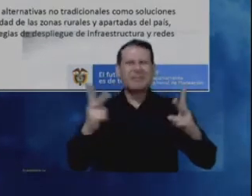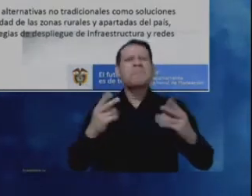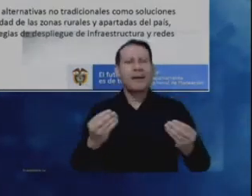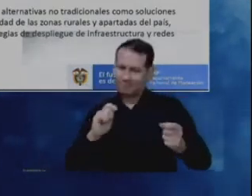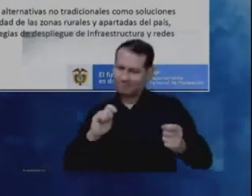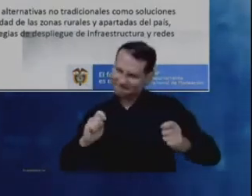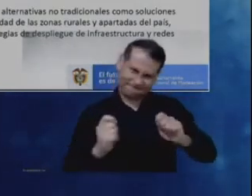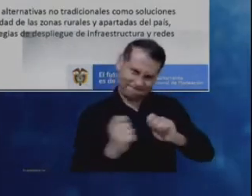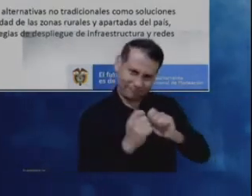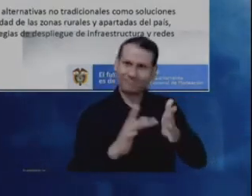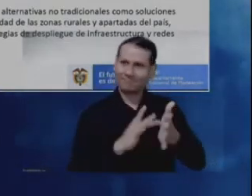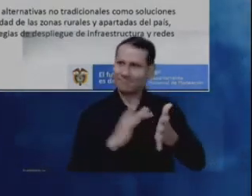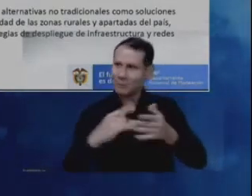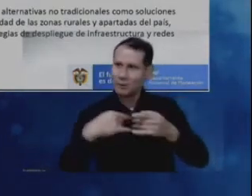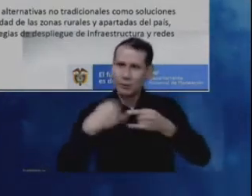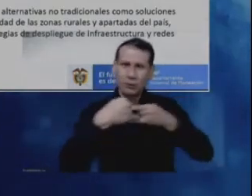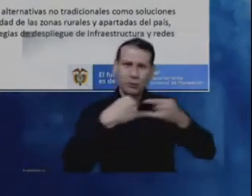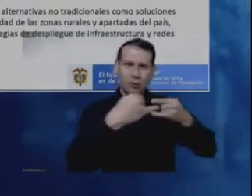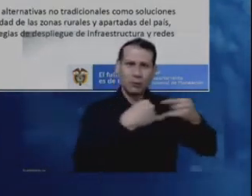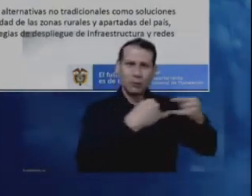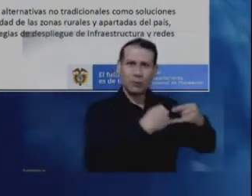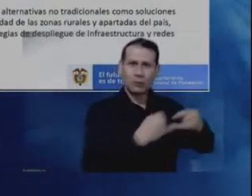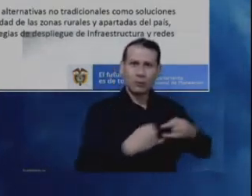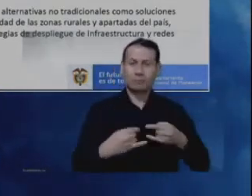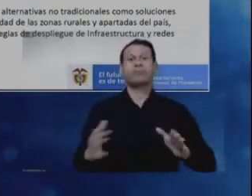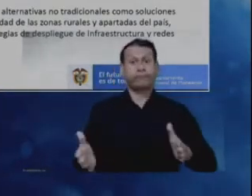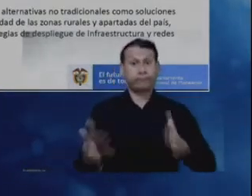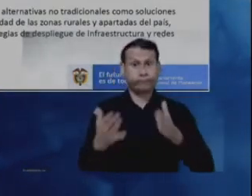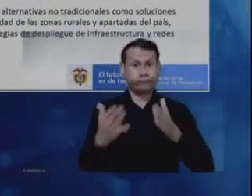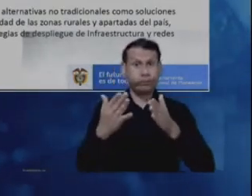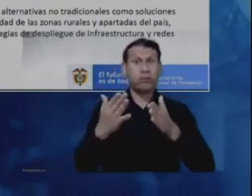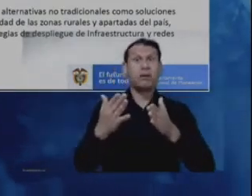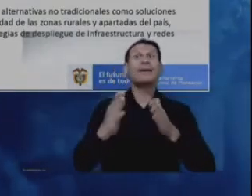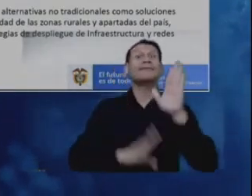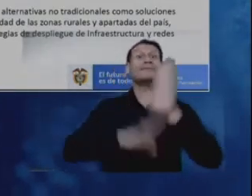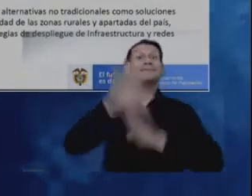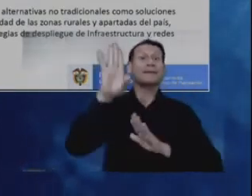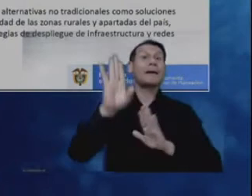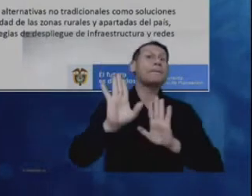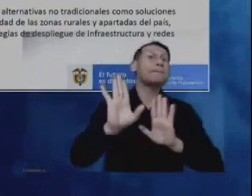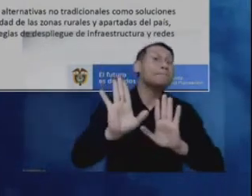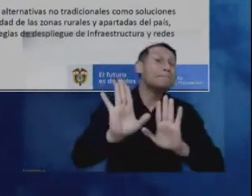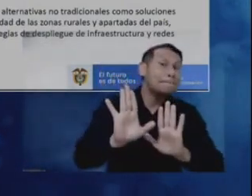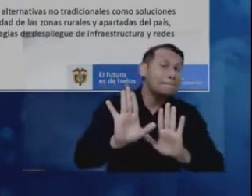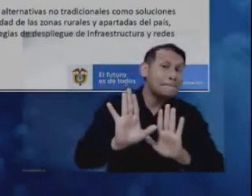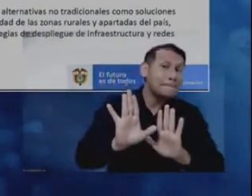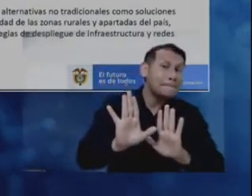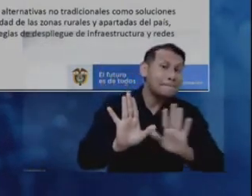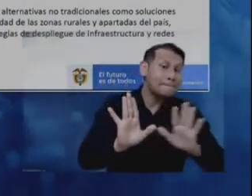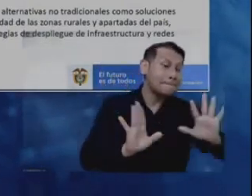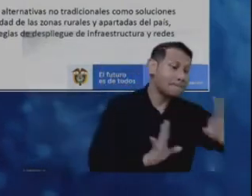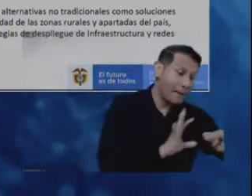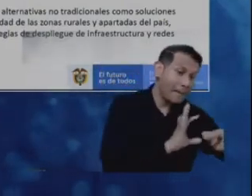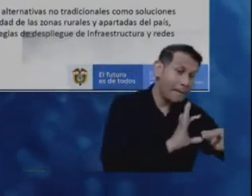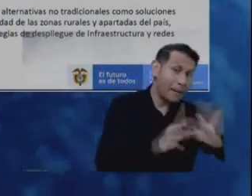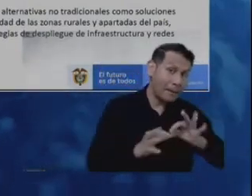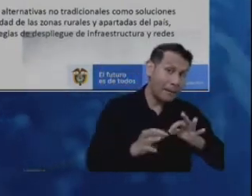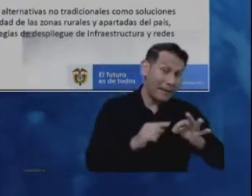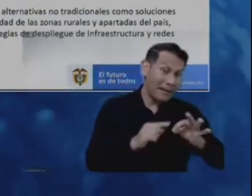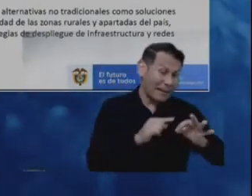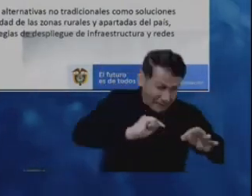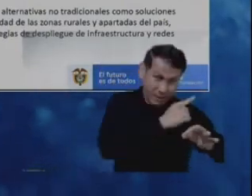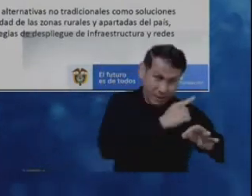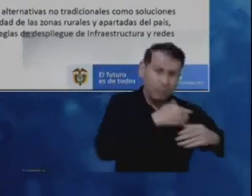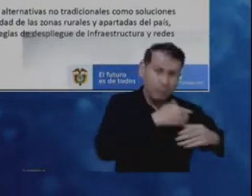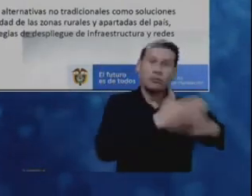ese auge, ese éxito, si logramos que desde el primer insumo, desde la primera eslabón de la cadena de valor, podemos avanzar. Y ese